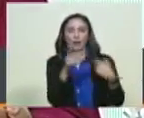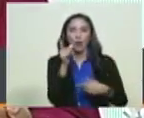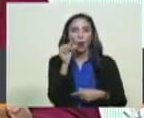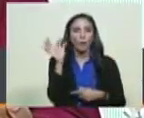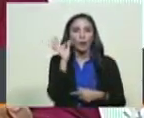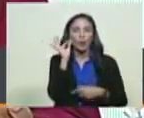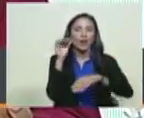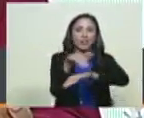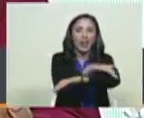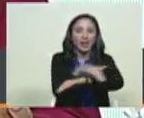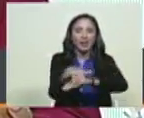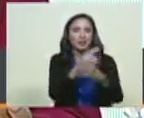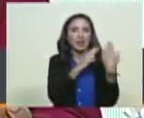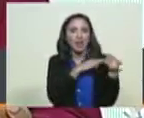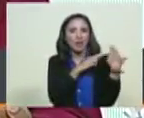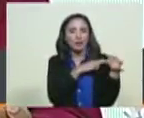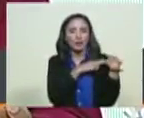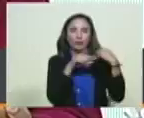calle